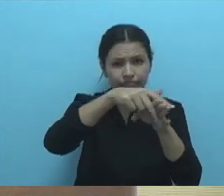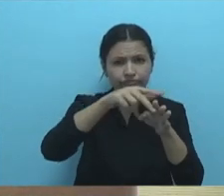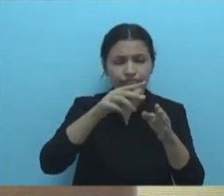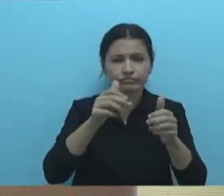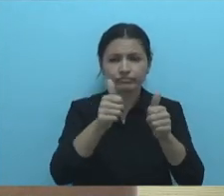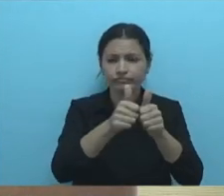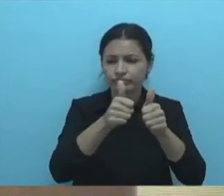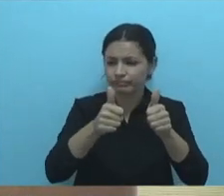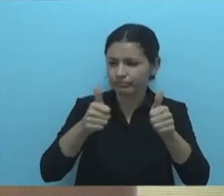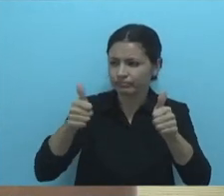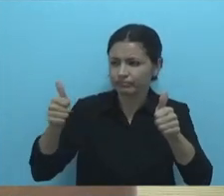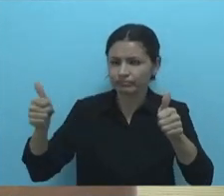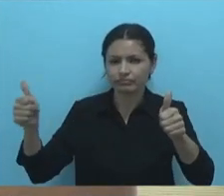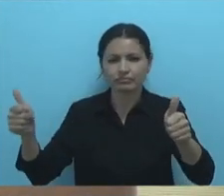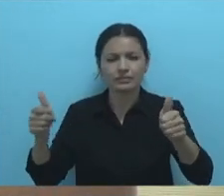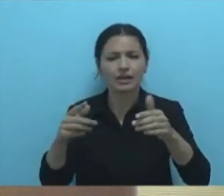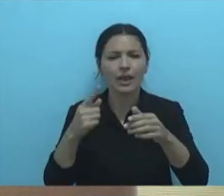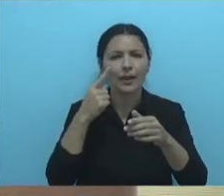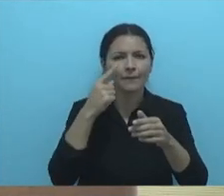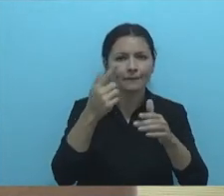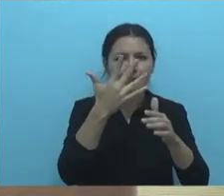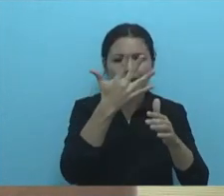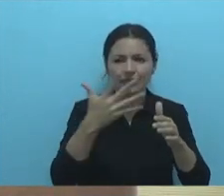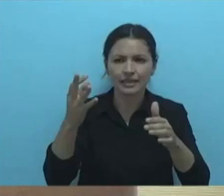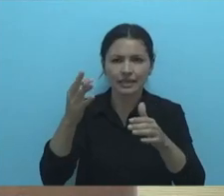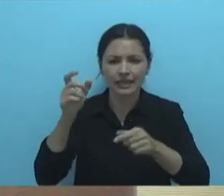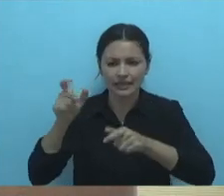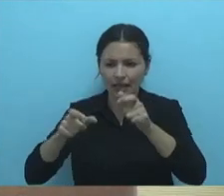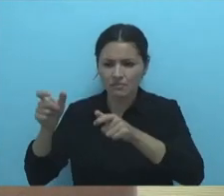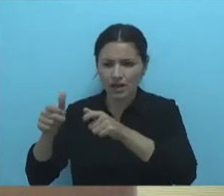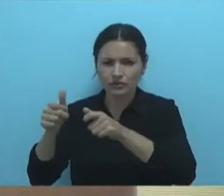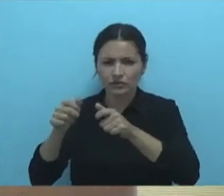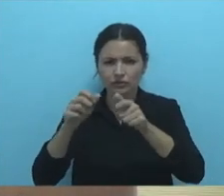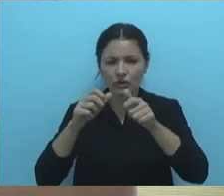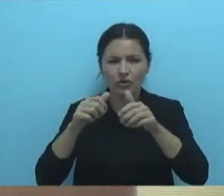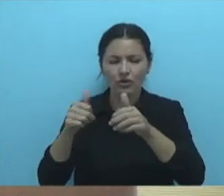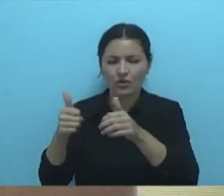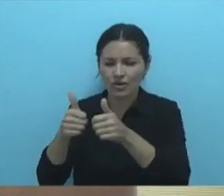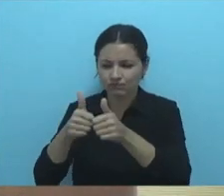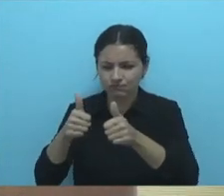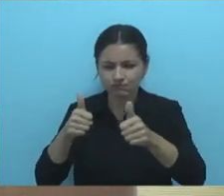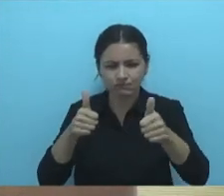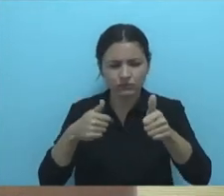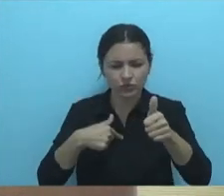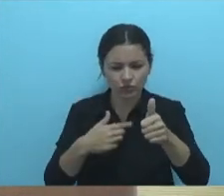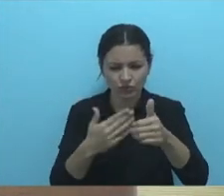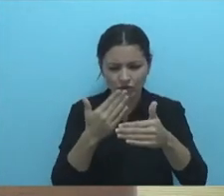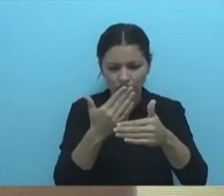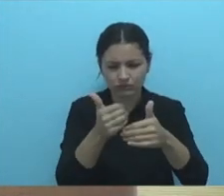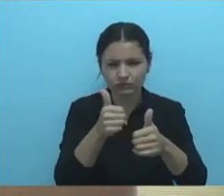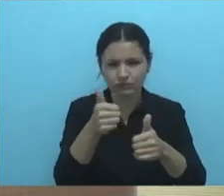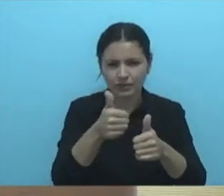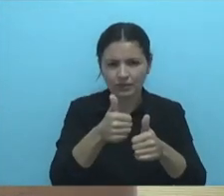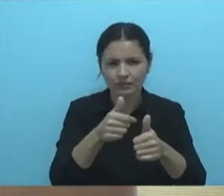1.500 desesperados que no tienen nada en qué creer le tengo que dar algo en que crean y allí